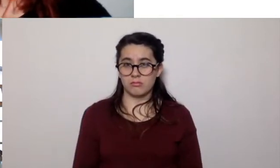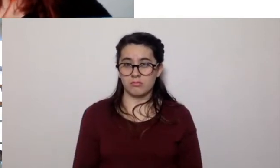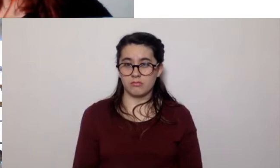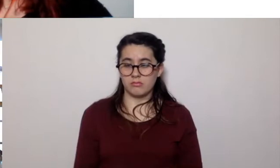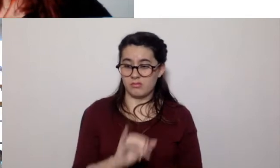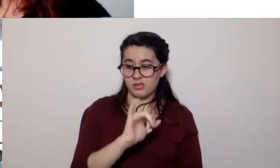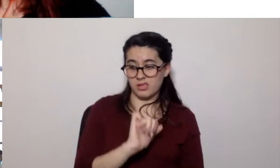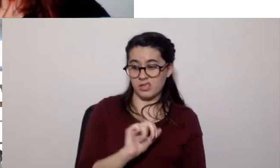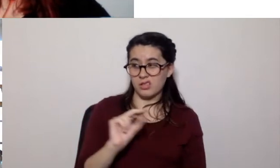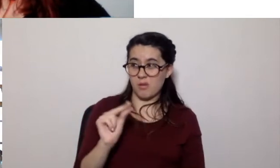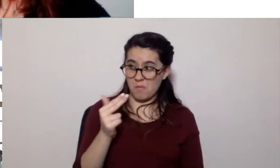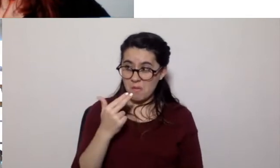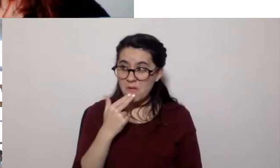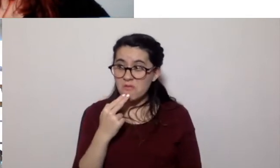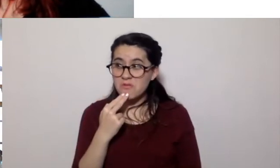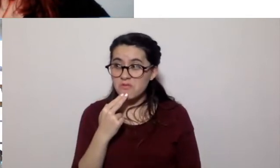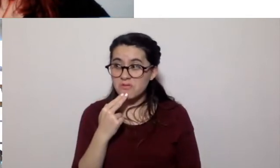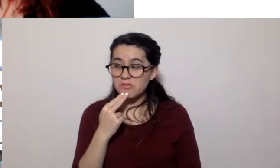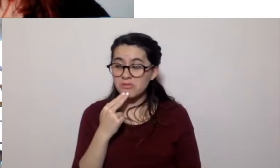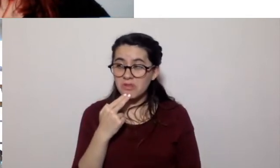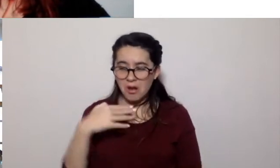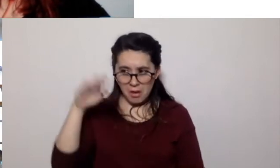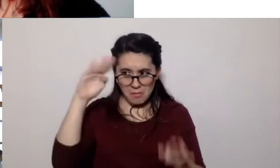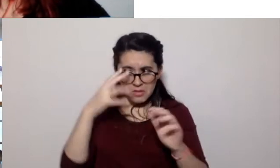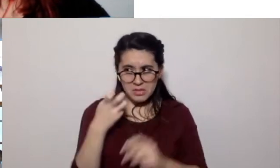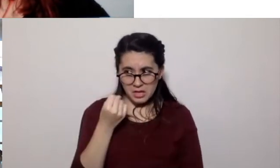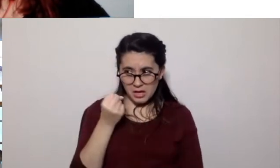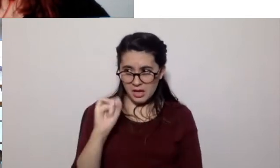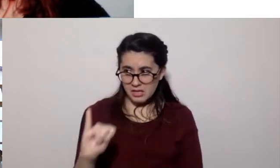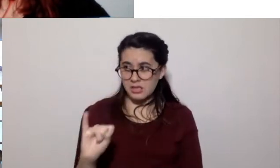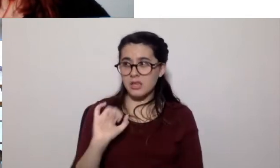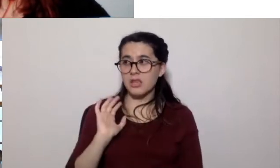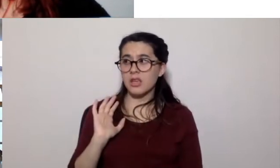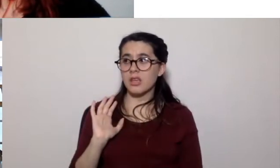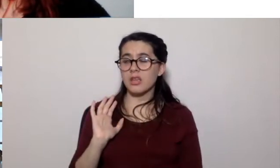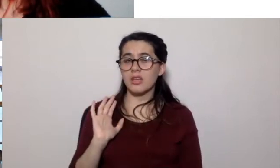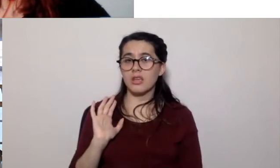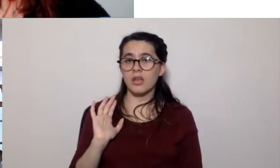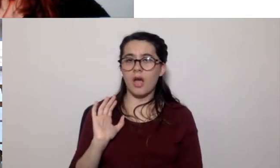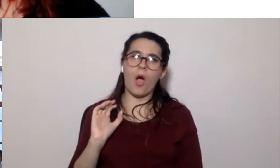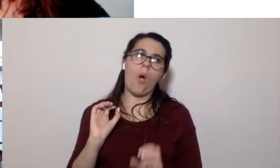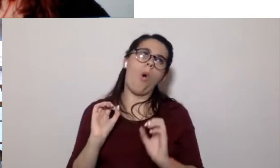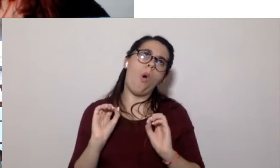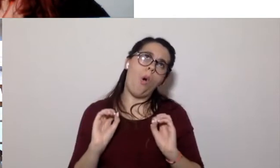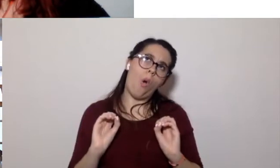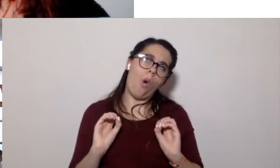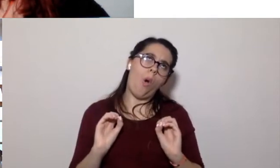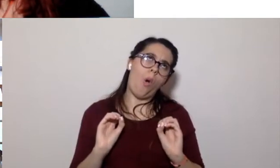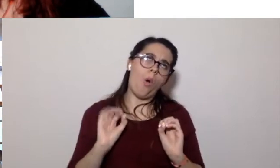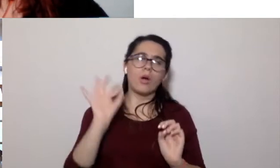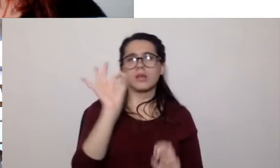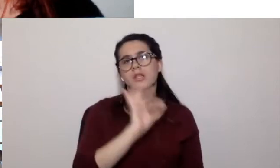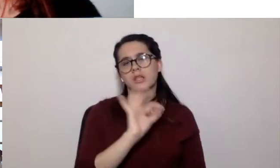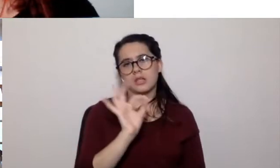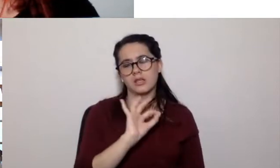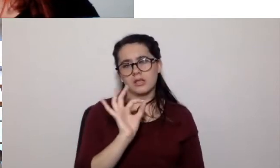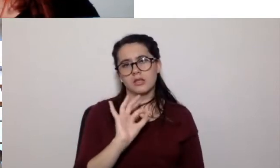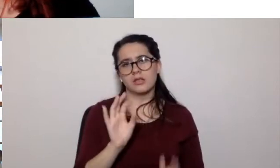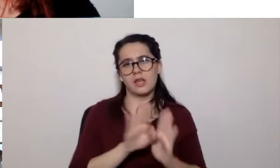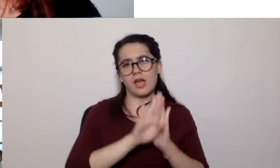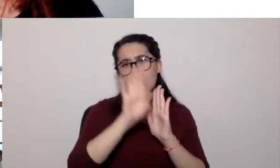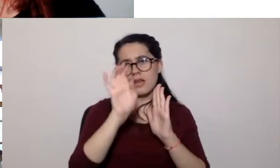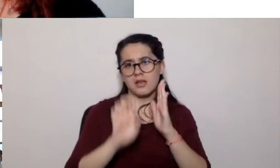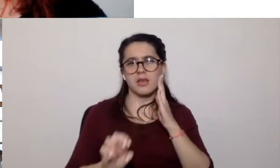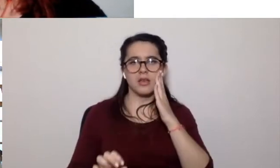¿Me sirve ese pensamiento o no? O el otro, ¿no? Estoy todo el